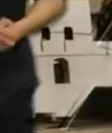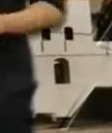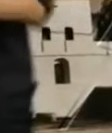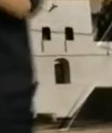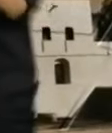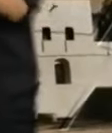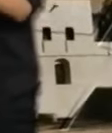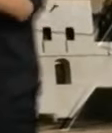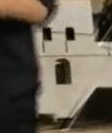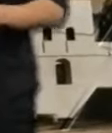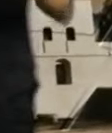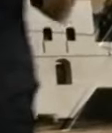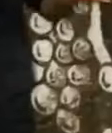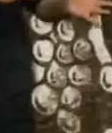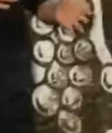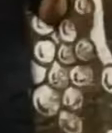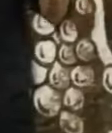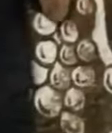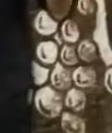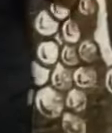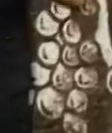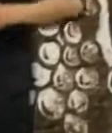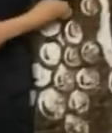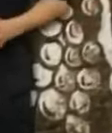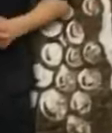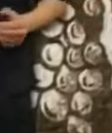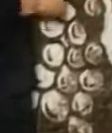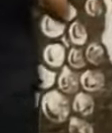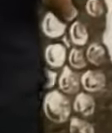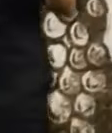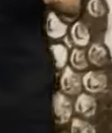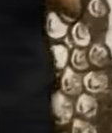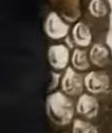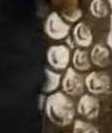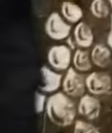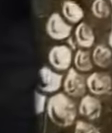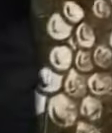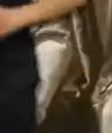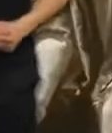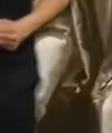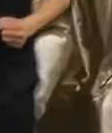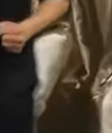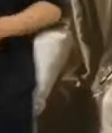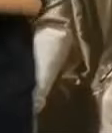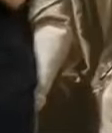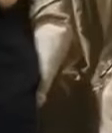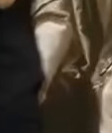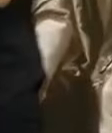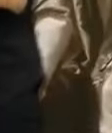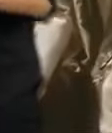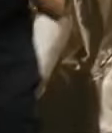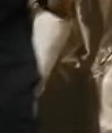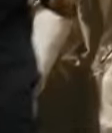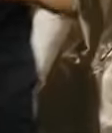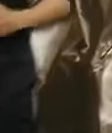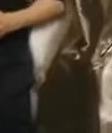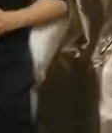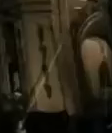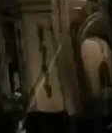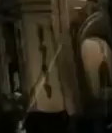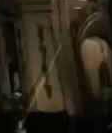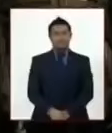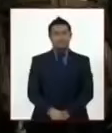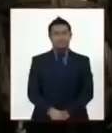mayor parte de la arquitectura, la pintura y la música virreinal expresaban culto al catolicismo y a las festividades